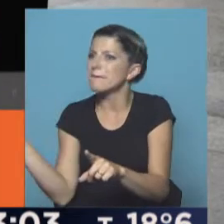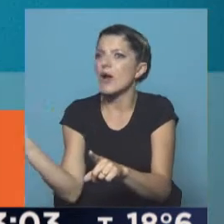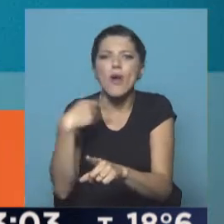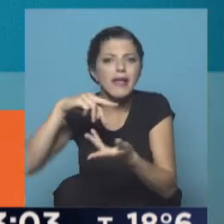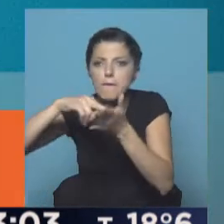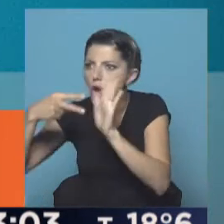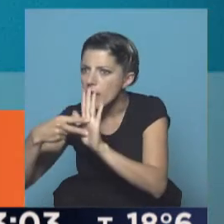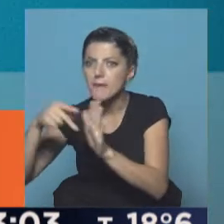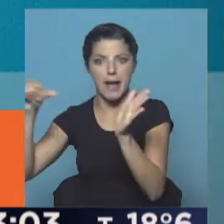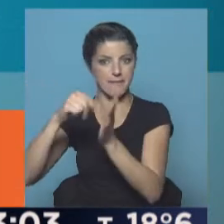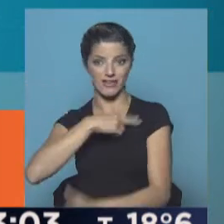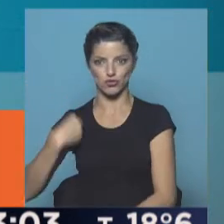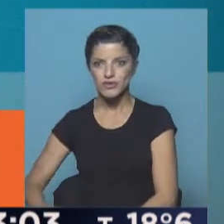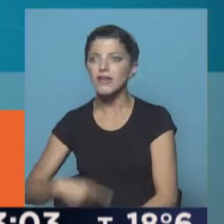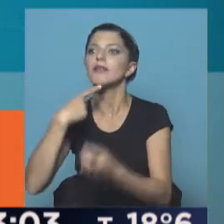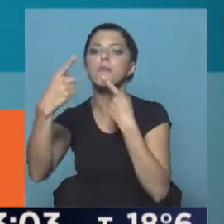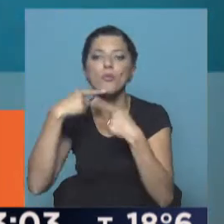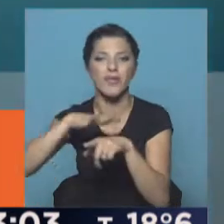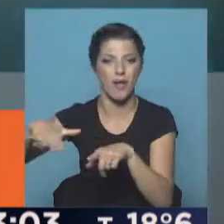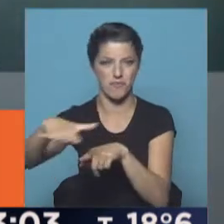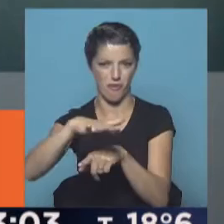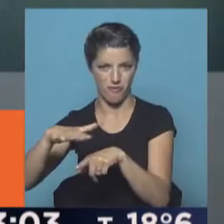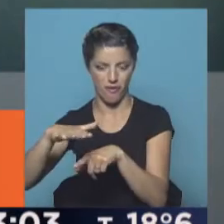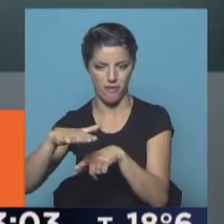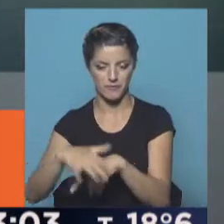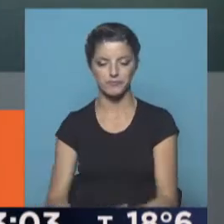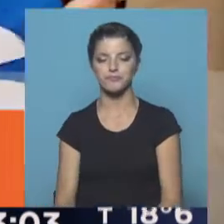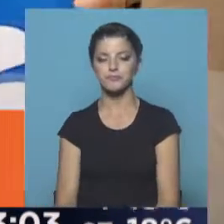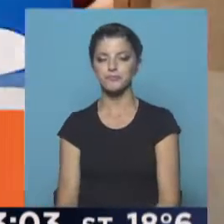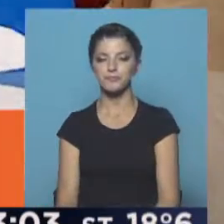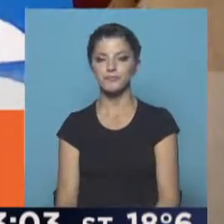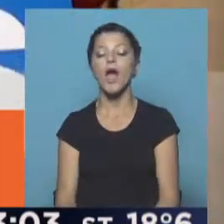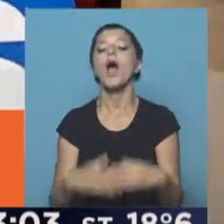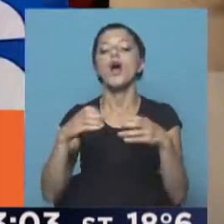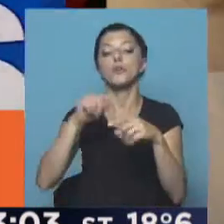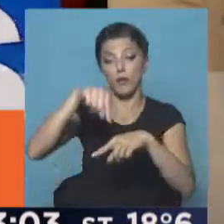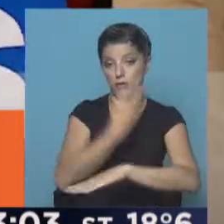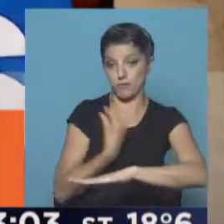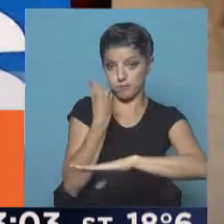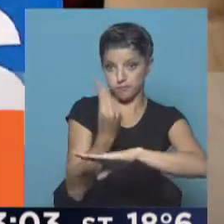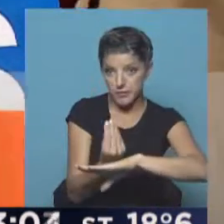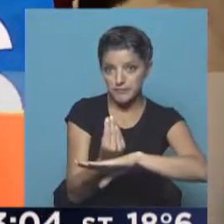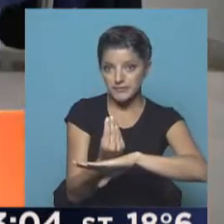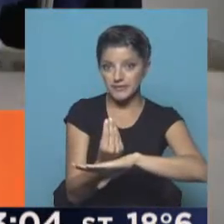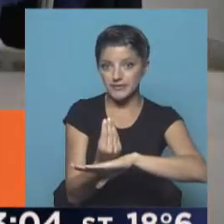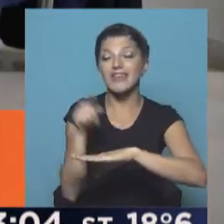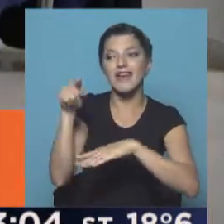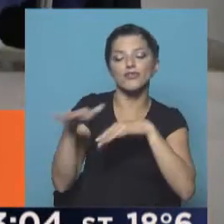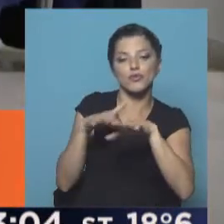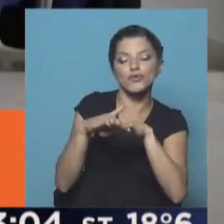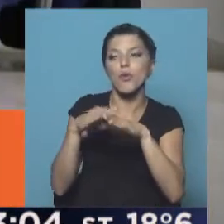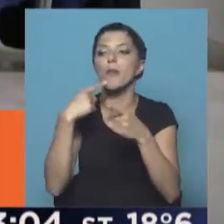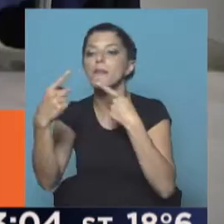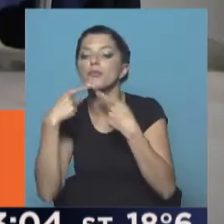de decisiones sobre políticas públicas. Para los partidos en el poder, la impredictibilidad de los referéndums no es